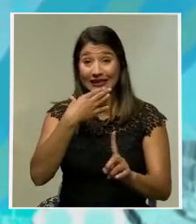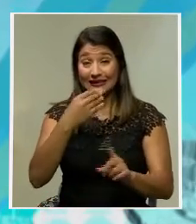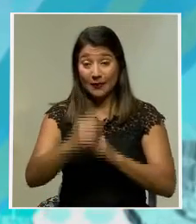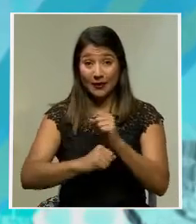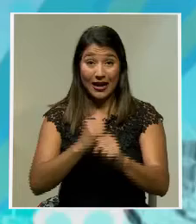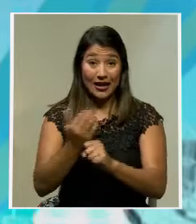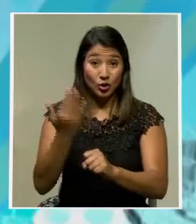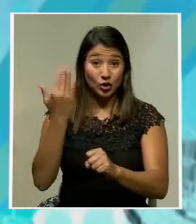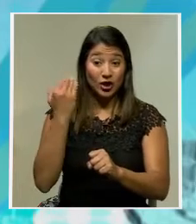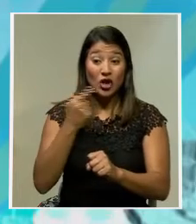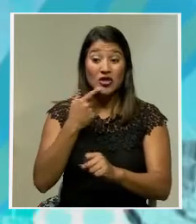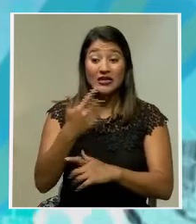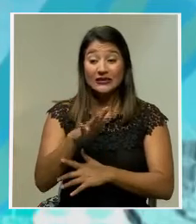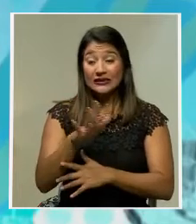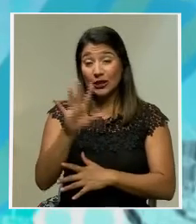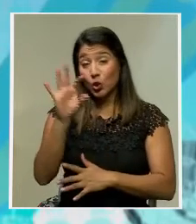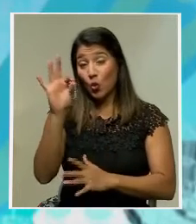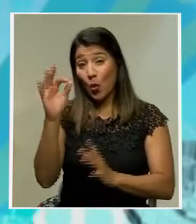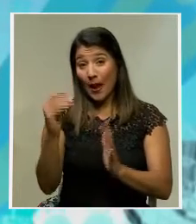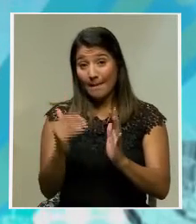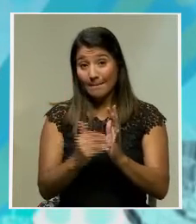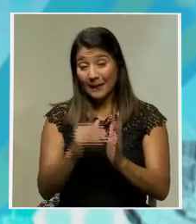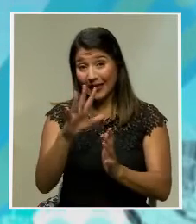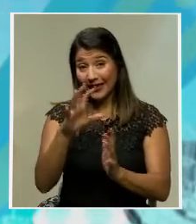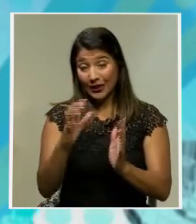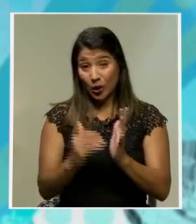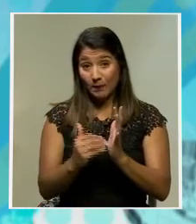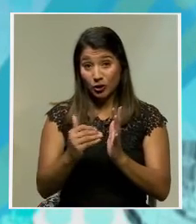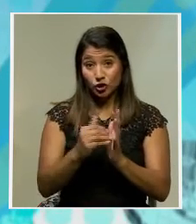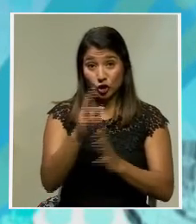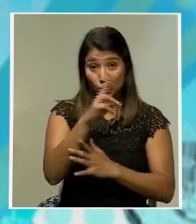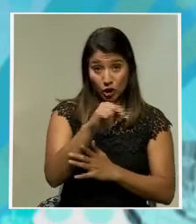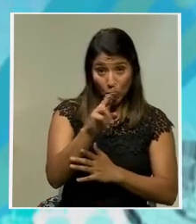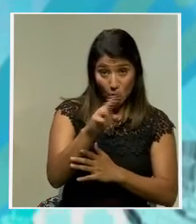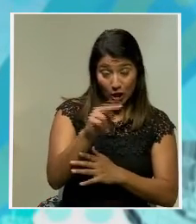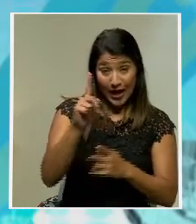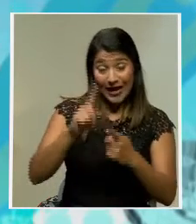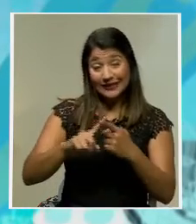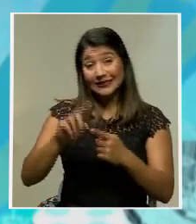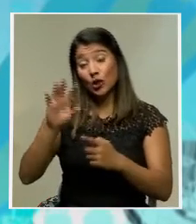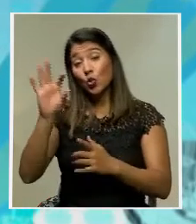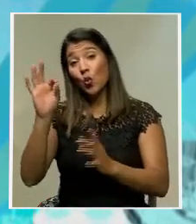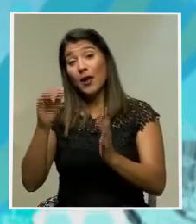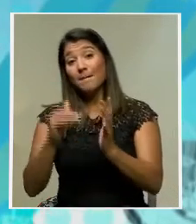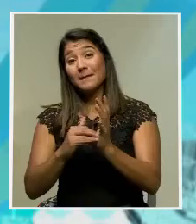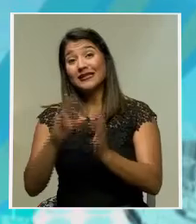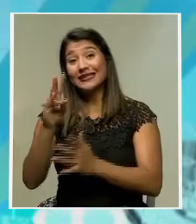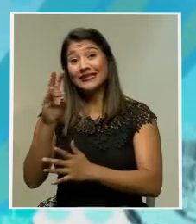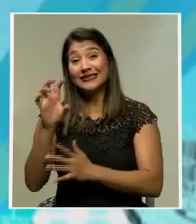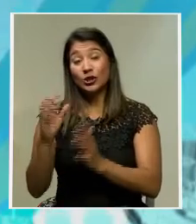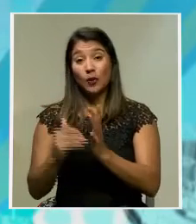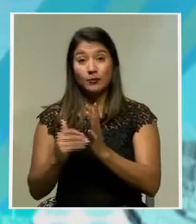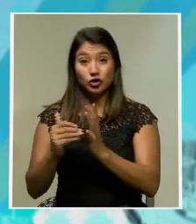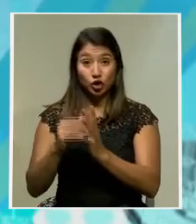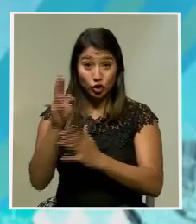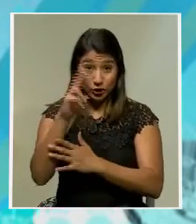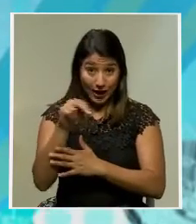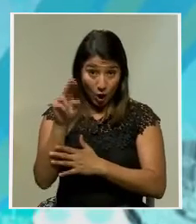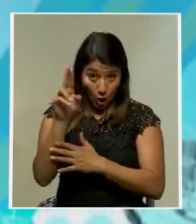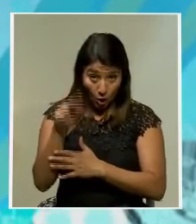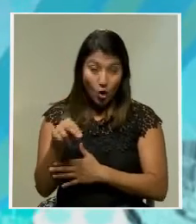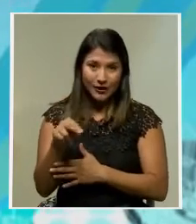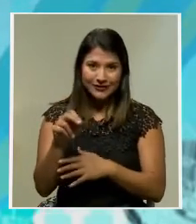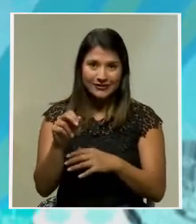menos estaríamos recaudando entre 9.500 millones y 9.700 millones de colones, que es una suma que no es